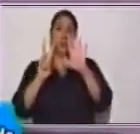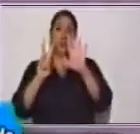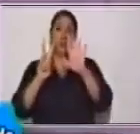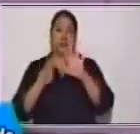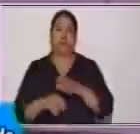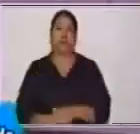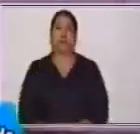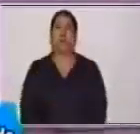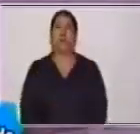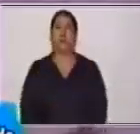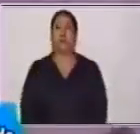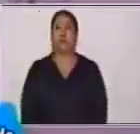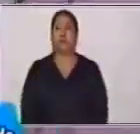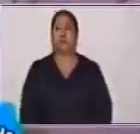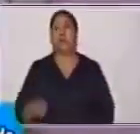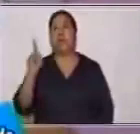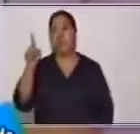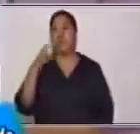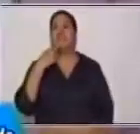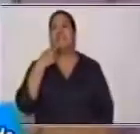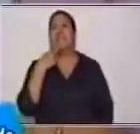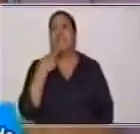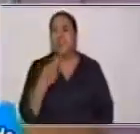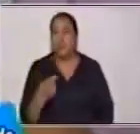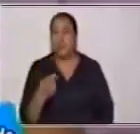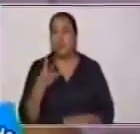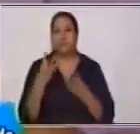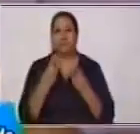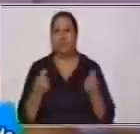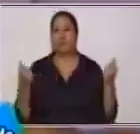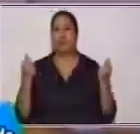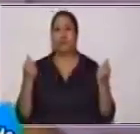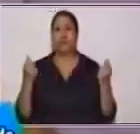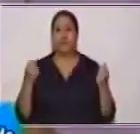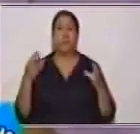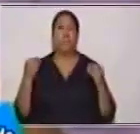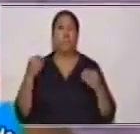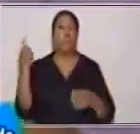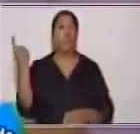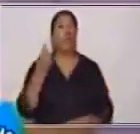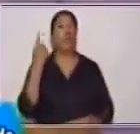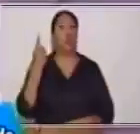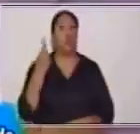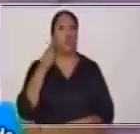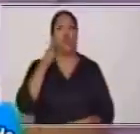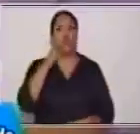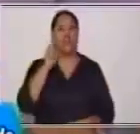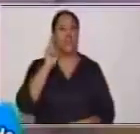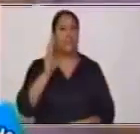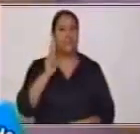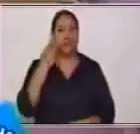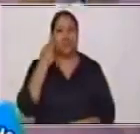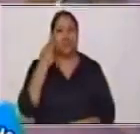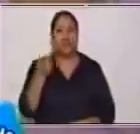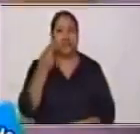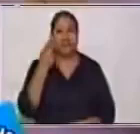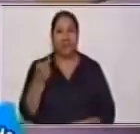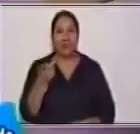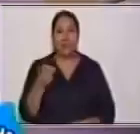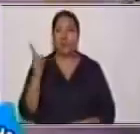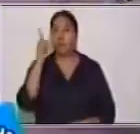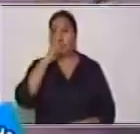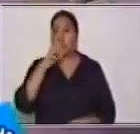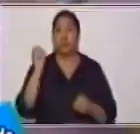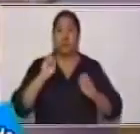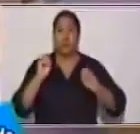57. Y esa es nuestra respuesta. Es muy importante que siempre puedas ir chequeando, y si no tienes a mano